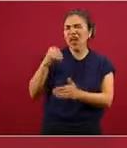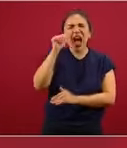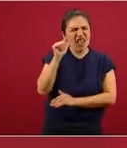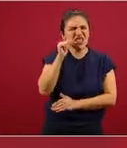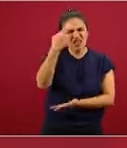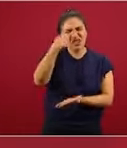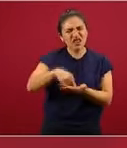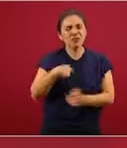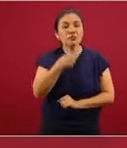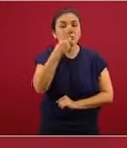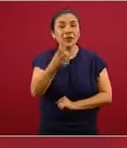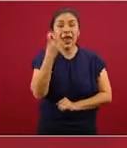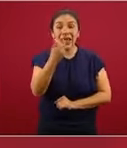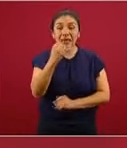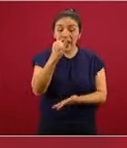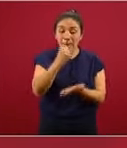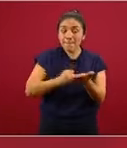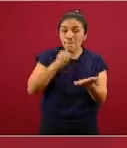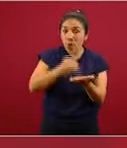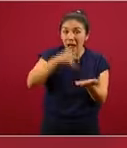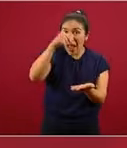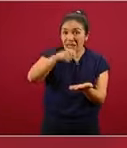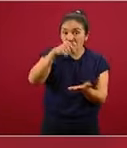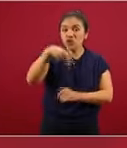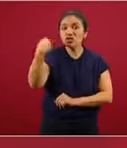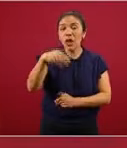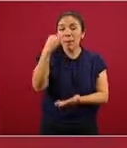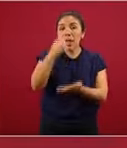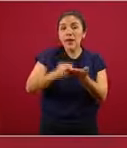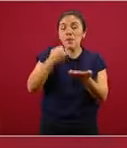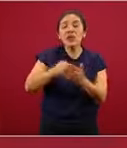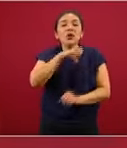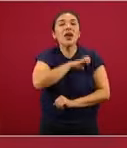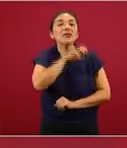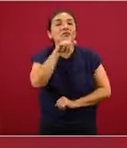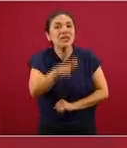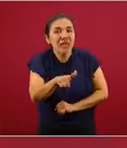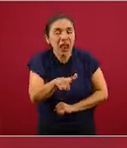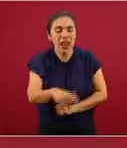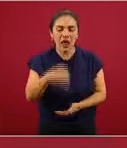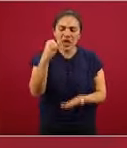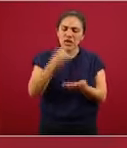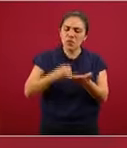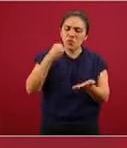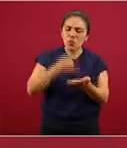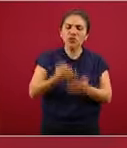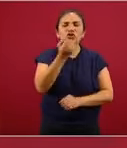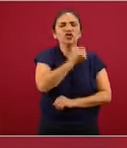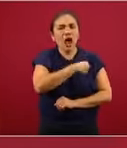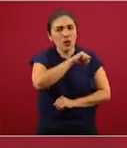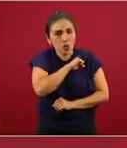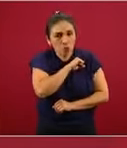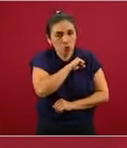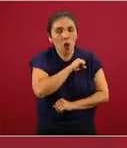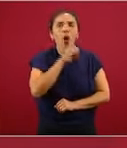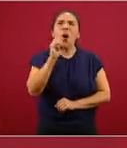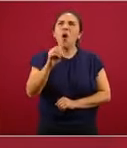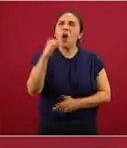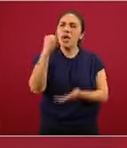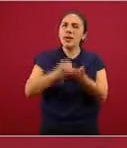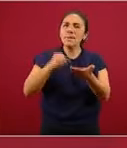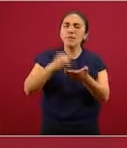ayer, este tipo de impuestos, llamados impuestos especiales, llamados también impuestos saludables o